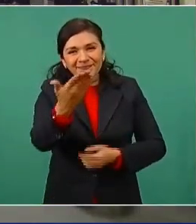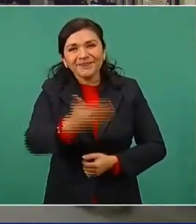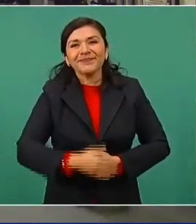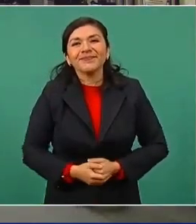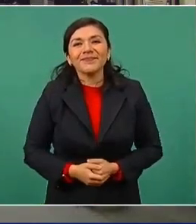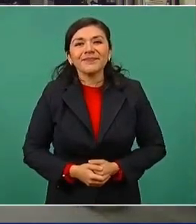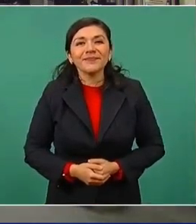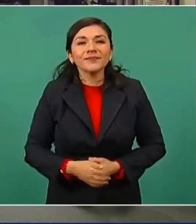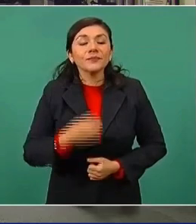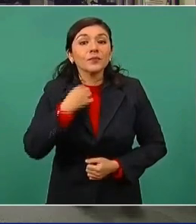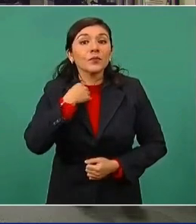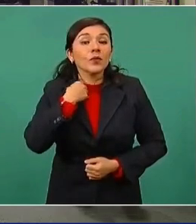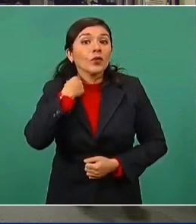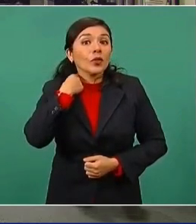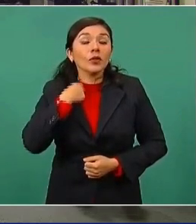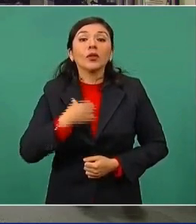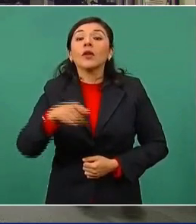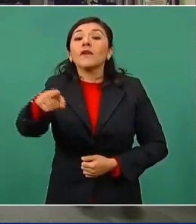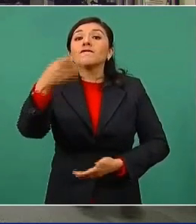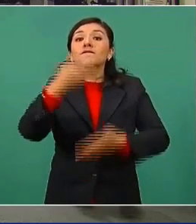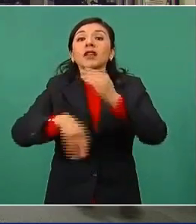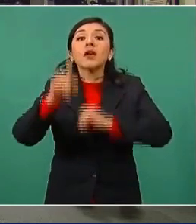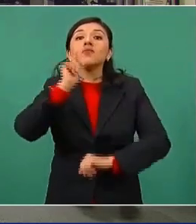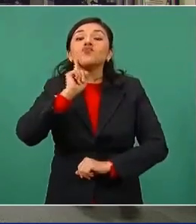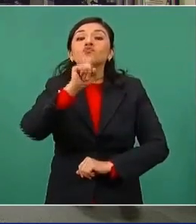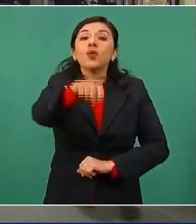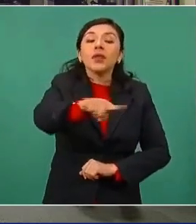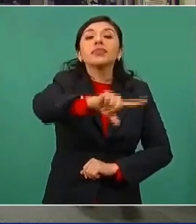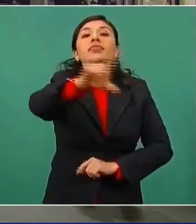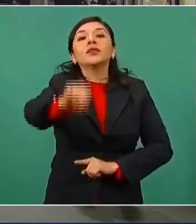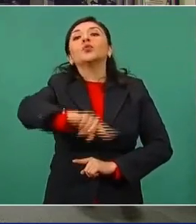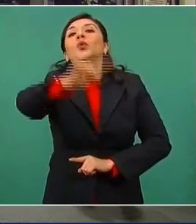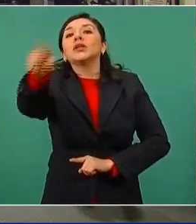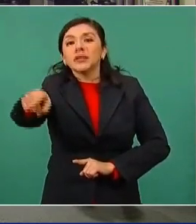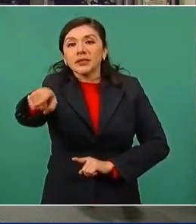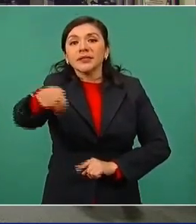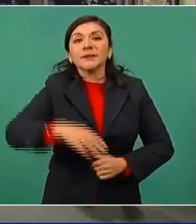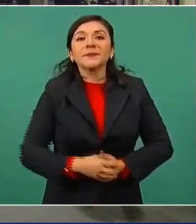No, pero quedamos con la compañera y luego allá, ya, y luego tú, ¿sí?